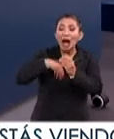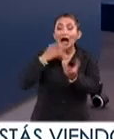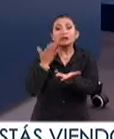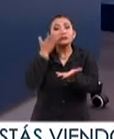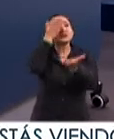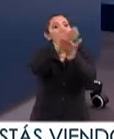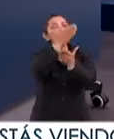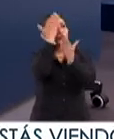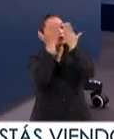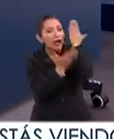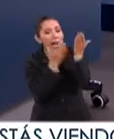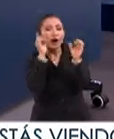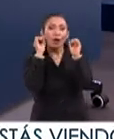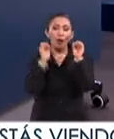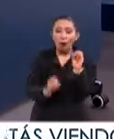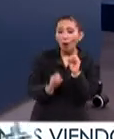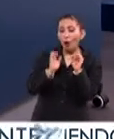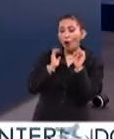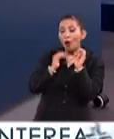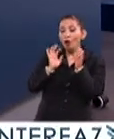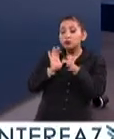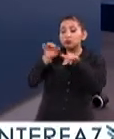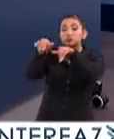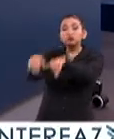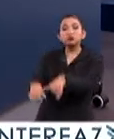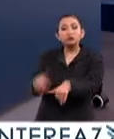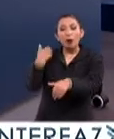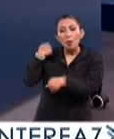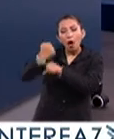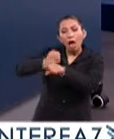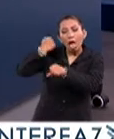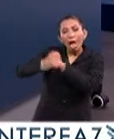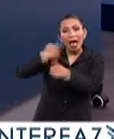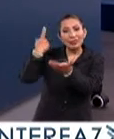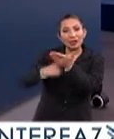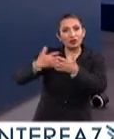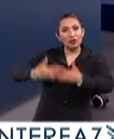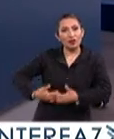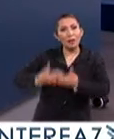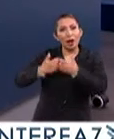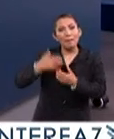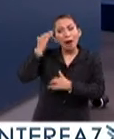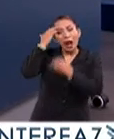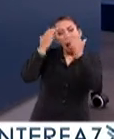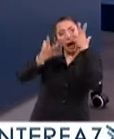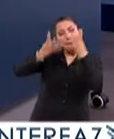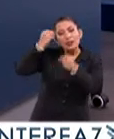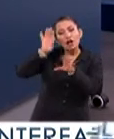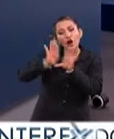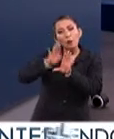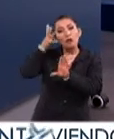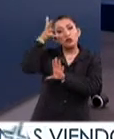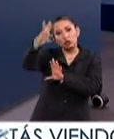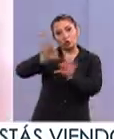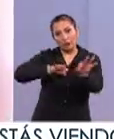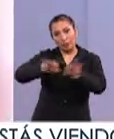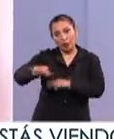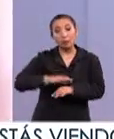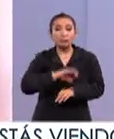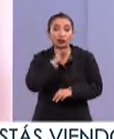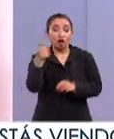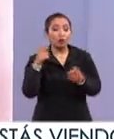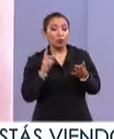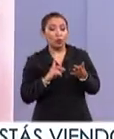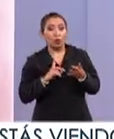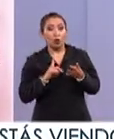movilidad. Y bueno, también la vinculación con el sector productivo. Y nos faltaba una que nos decía en el corte,